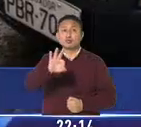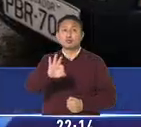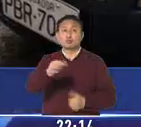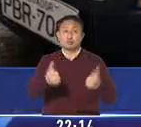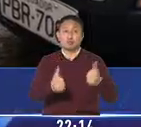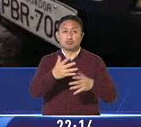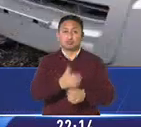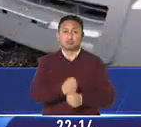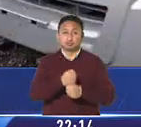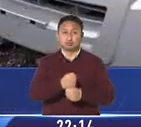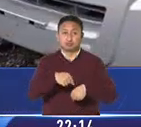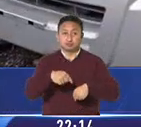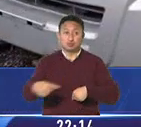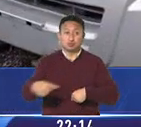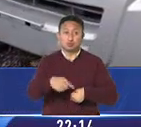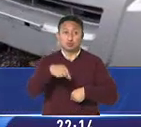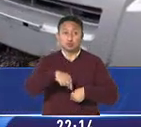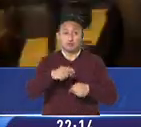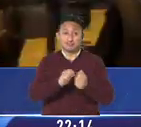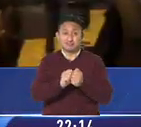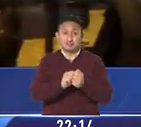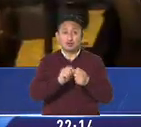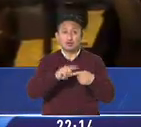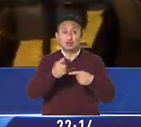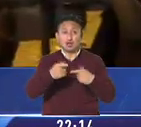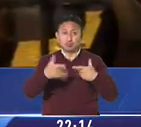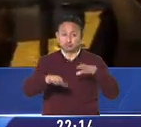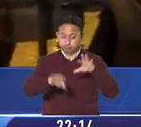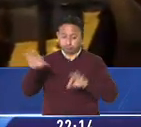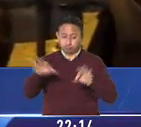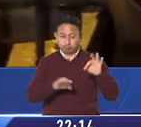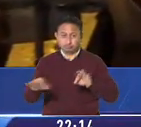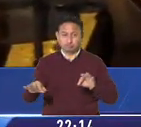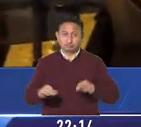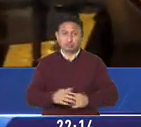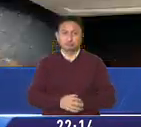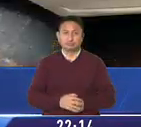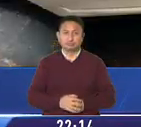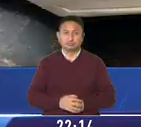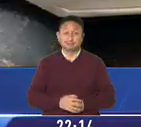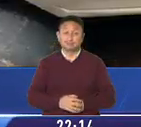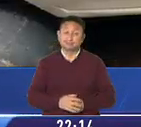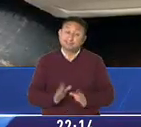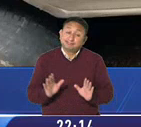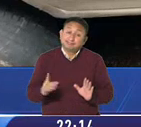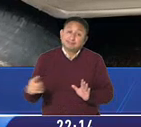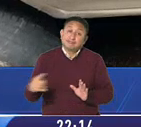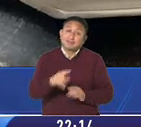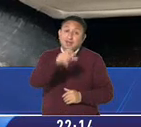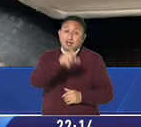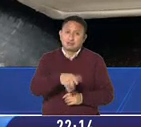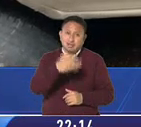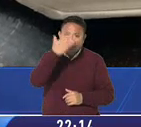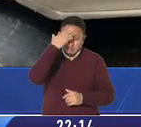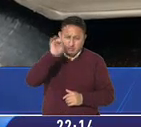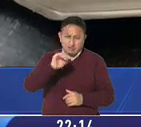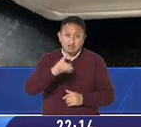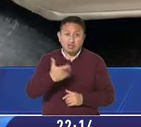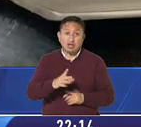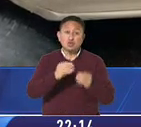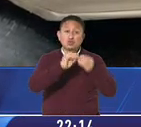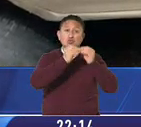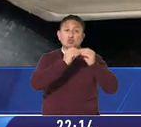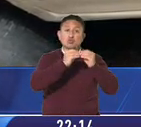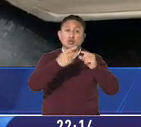fueron recuperados, unos estaban clonados, otros desmantelados y con placas ajenas. Al parecer eran especialistas en alterar la numeración